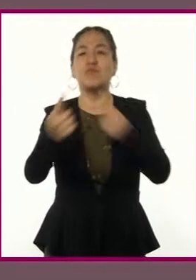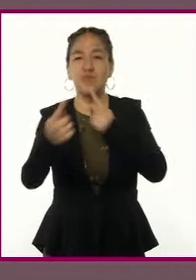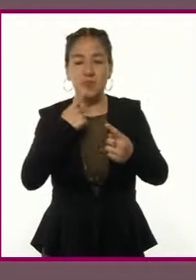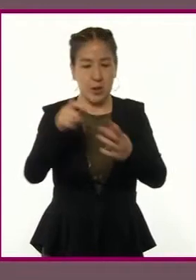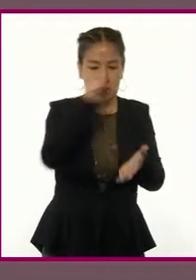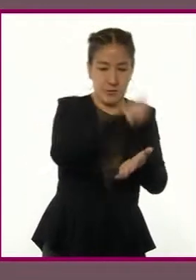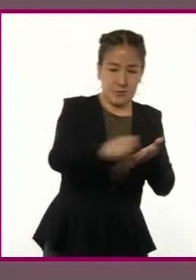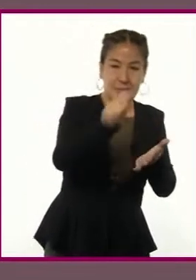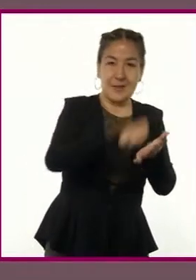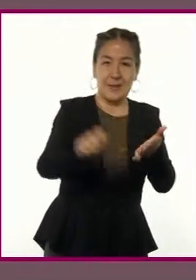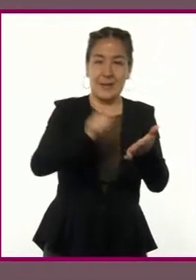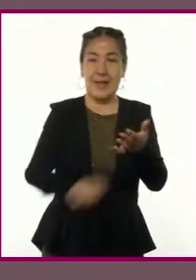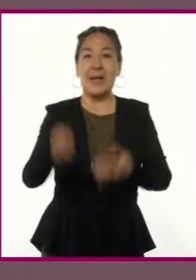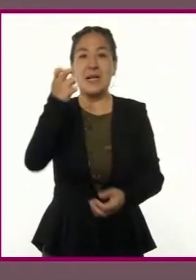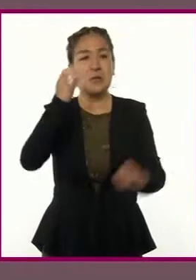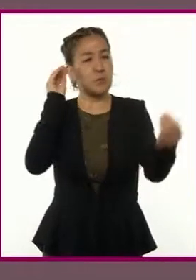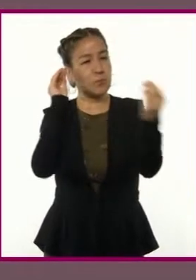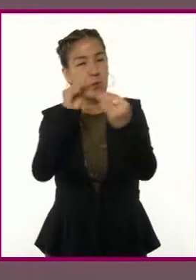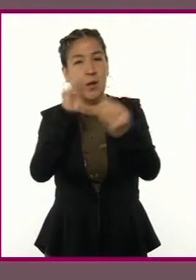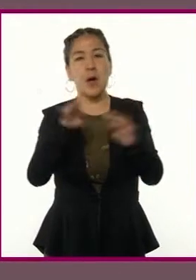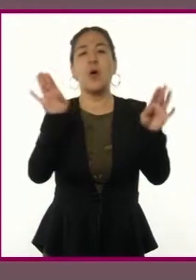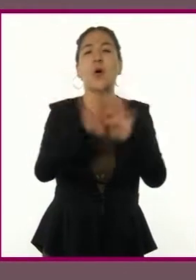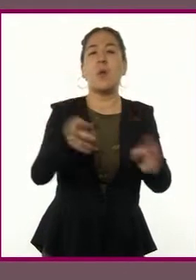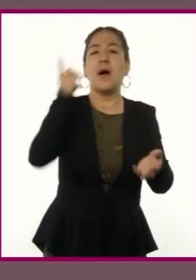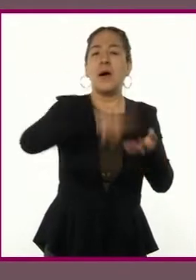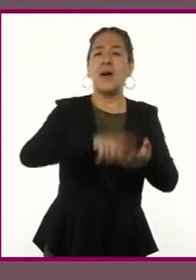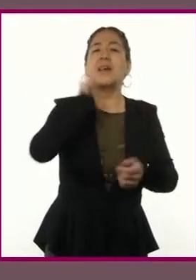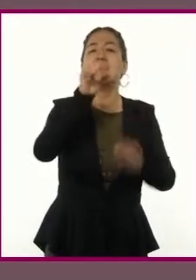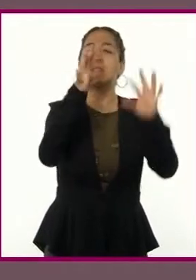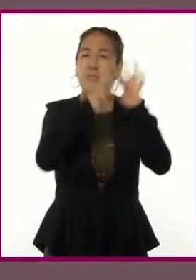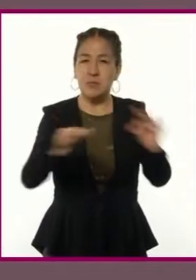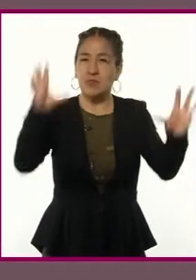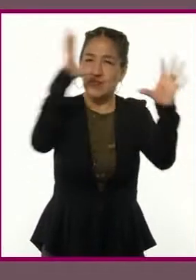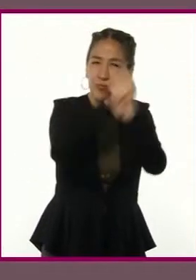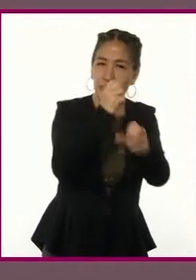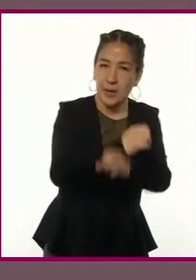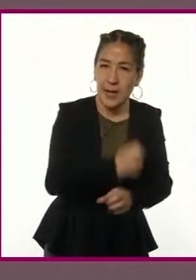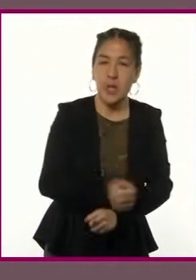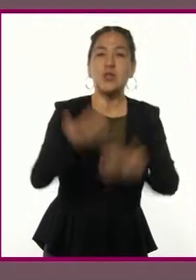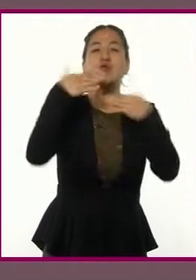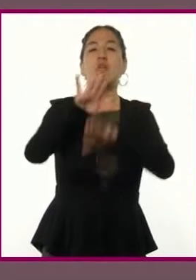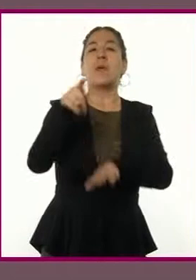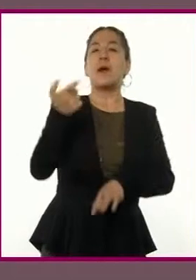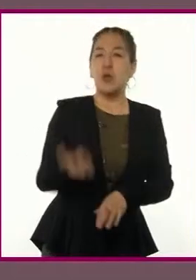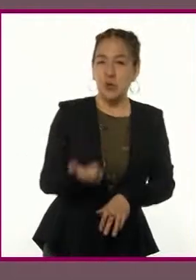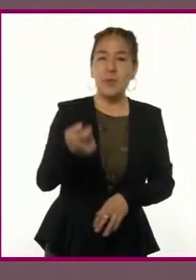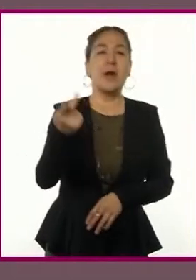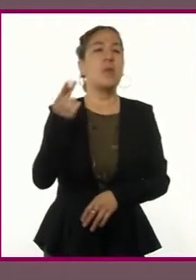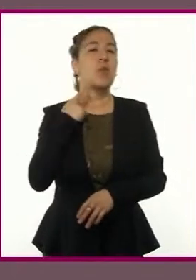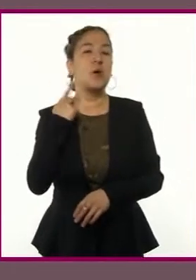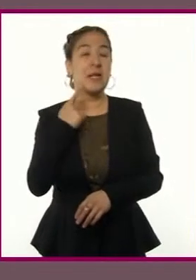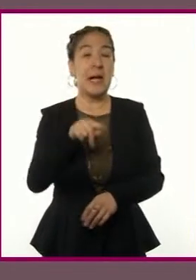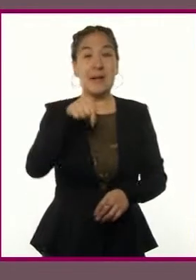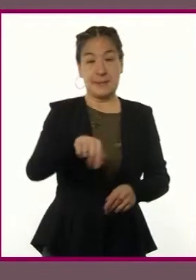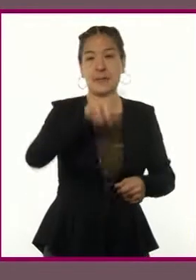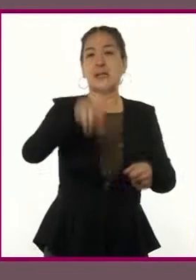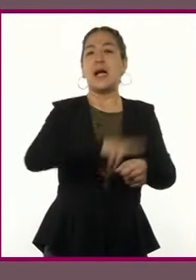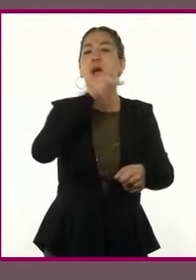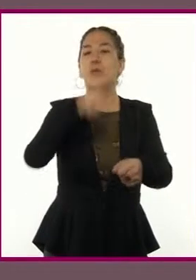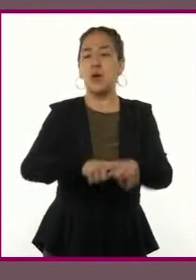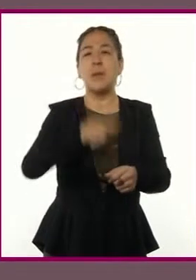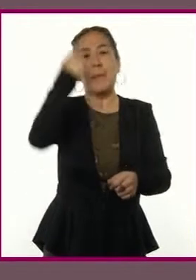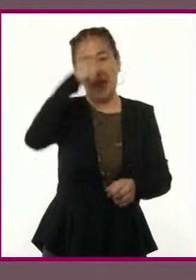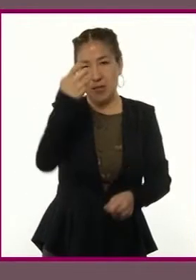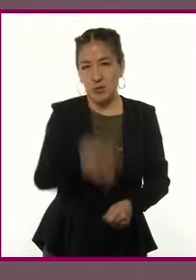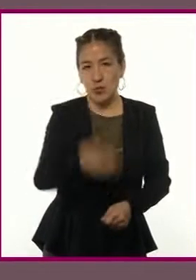escritura. Publicaron detalladas definiciones o tratados sobre economía, política y la naturaleza del